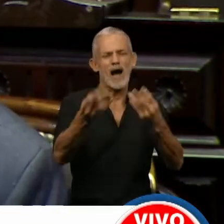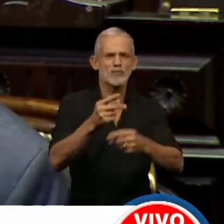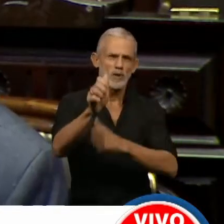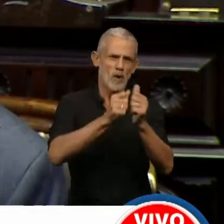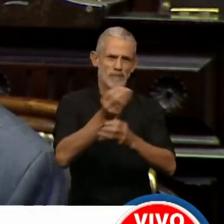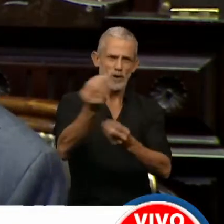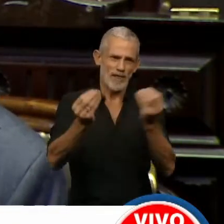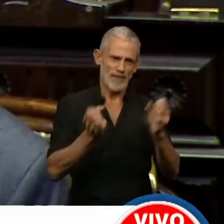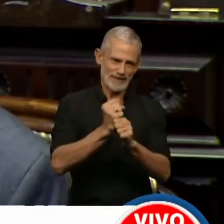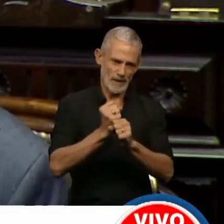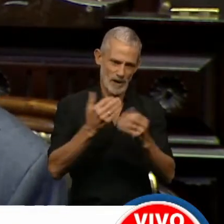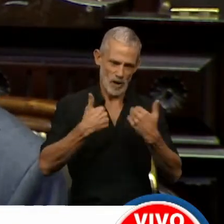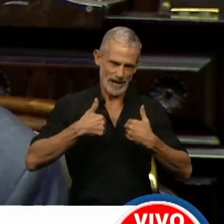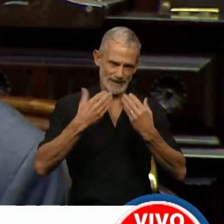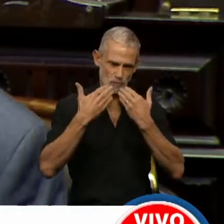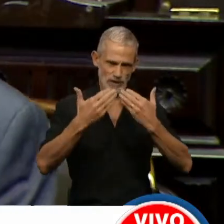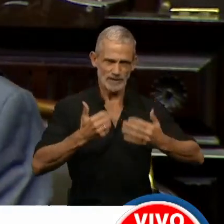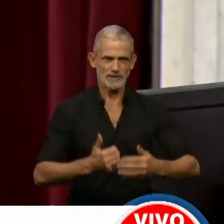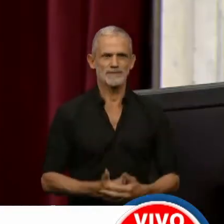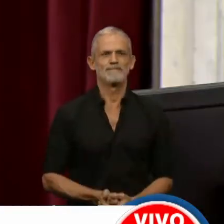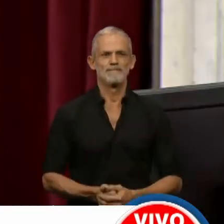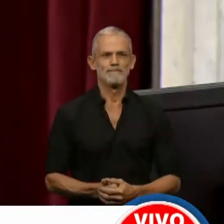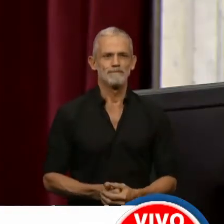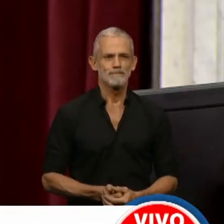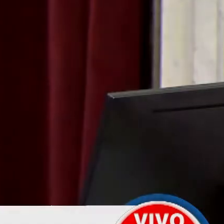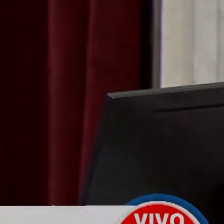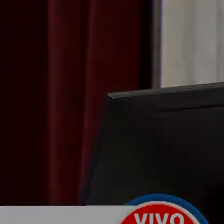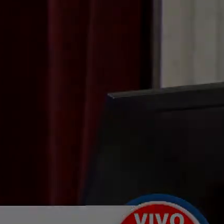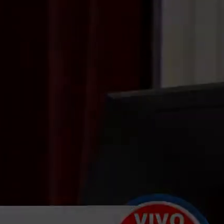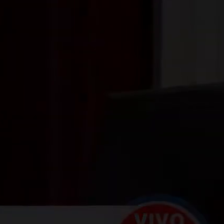generadores de empleo en Argentina. Muchas gracias, presidente. Muchas gracias, diputado Samarvide.